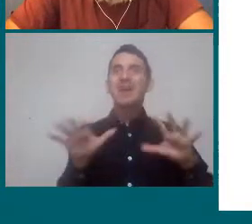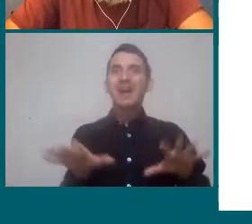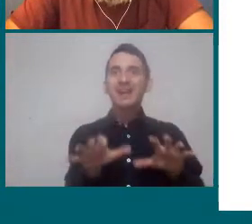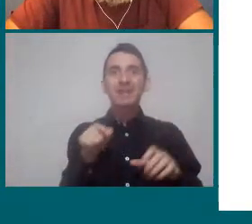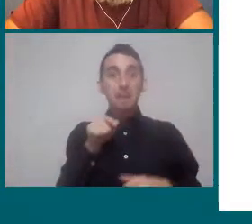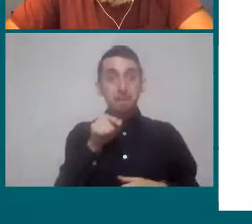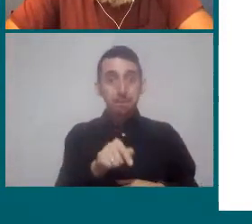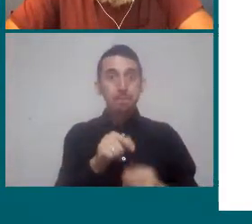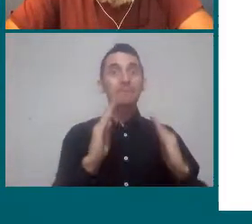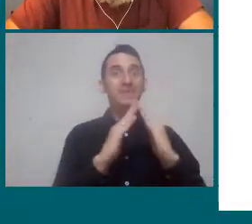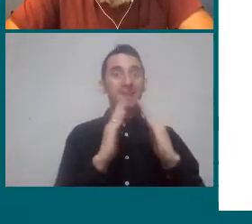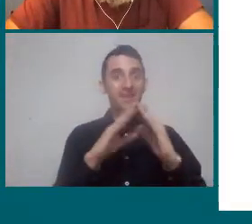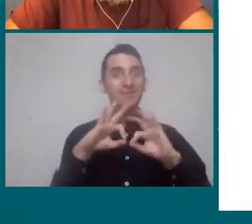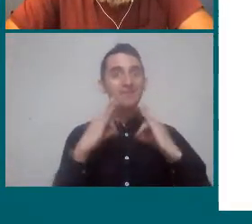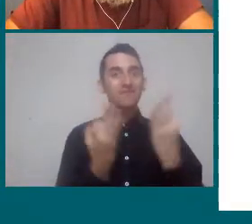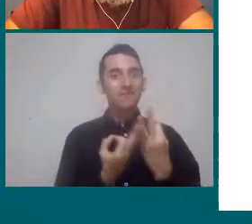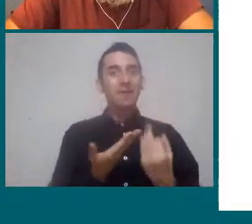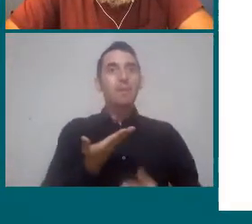decir,